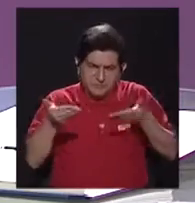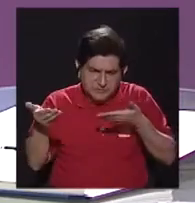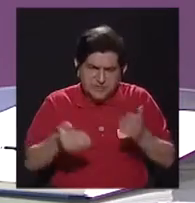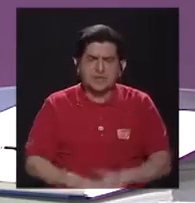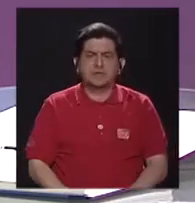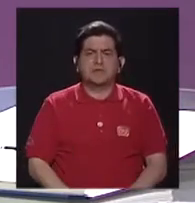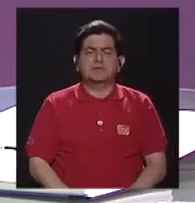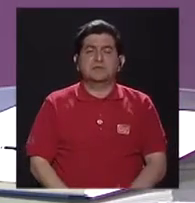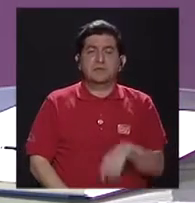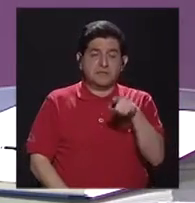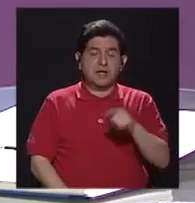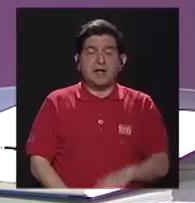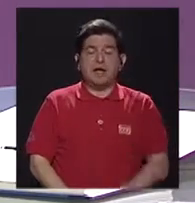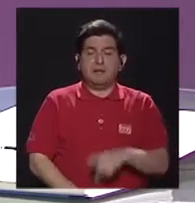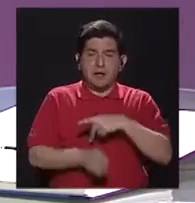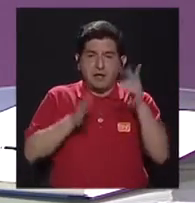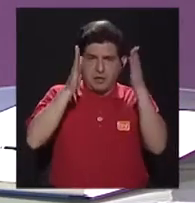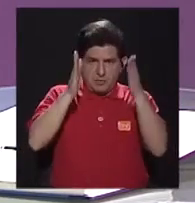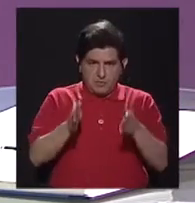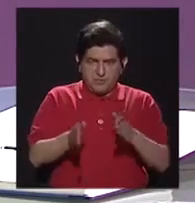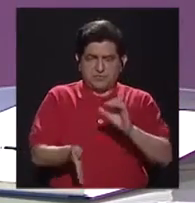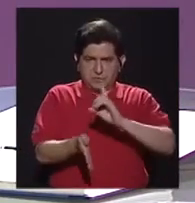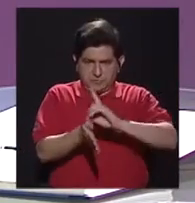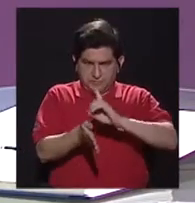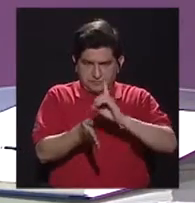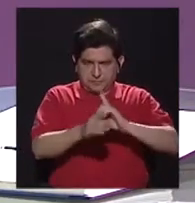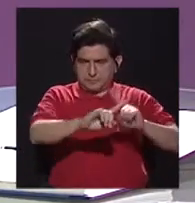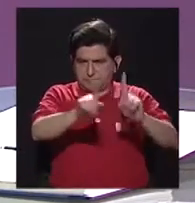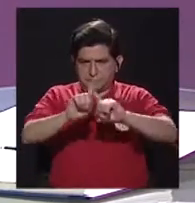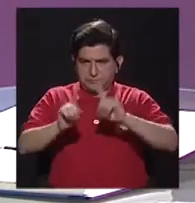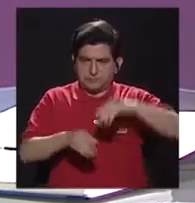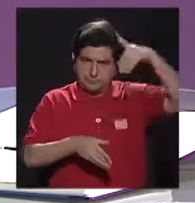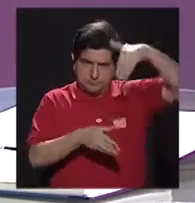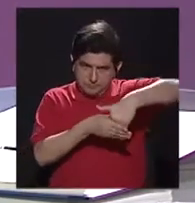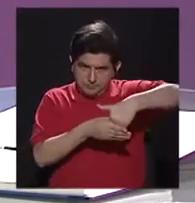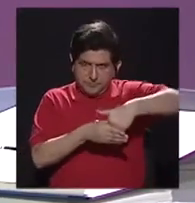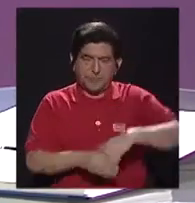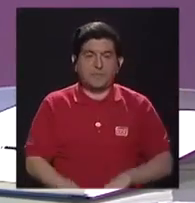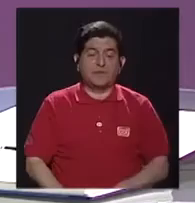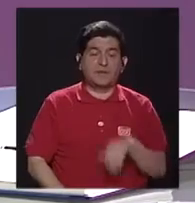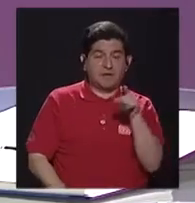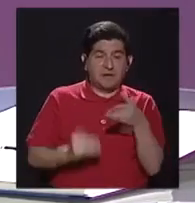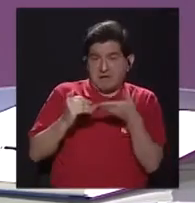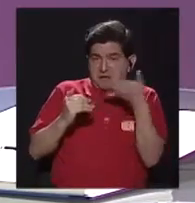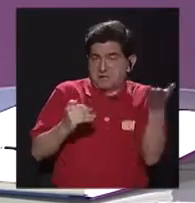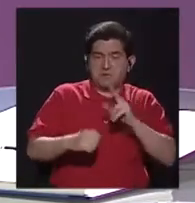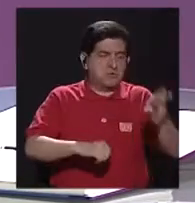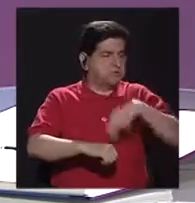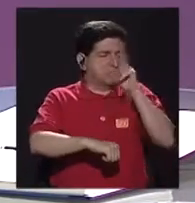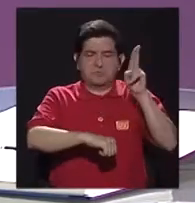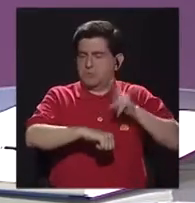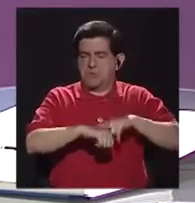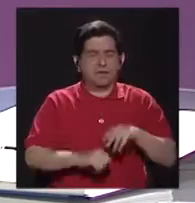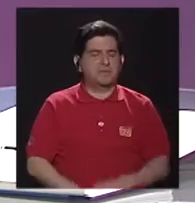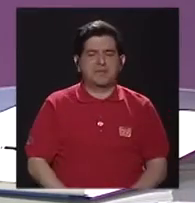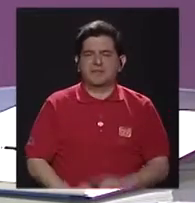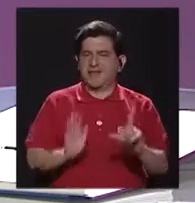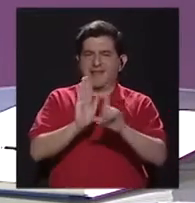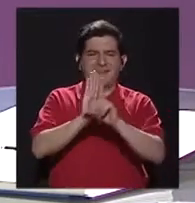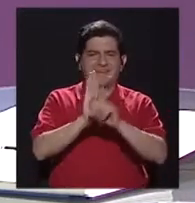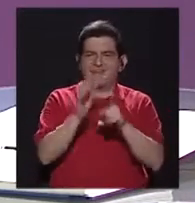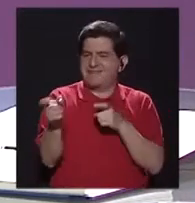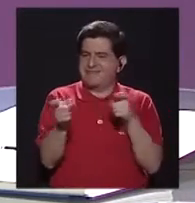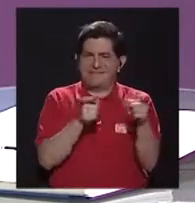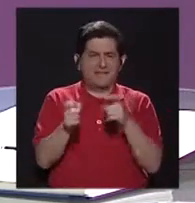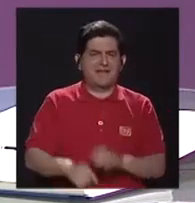la intervención del profesional médico o de los profesionales. Y ese tipo de cosas no es usual regularlos por medio de una ley.